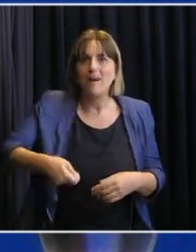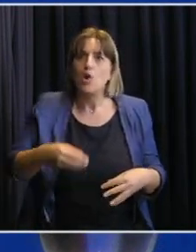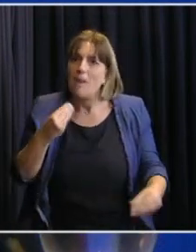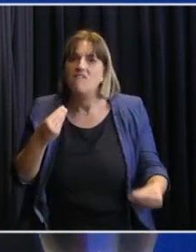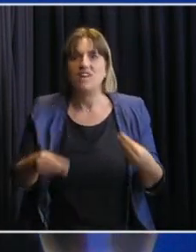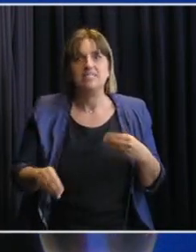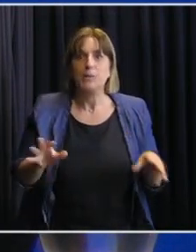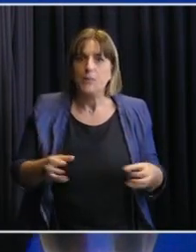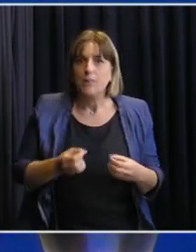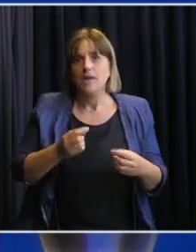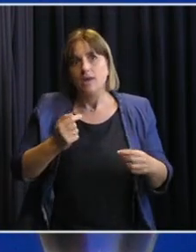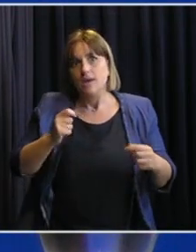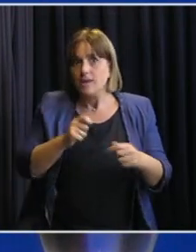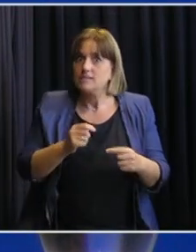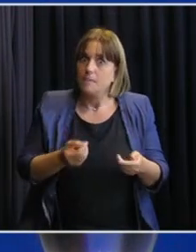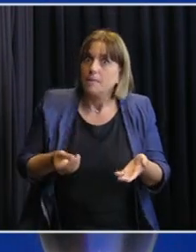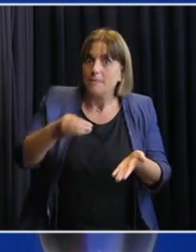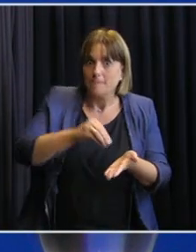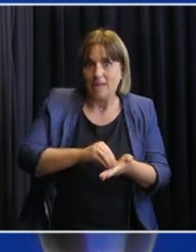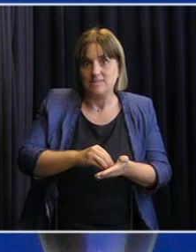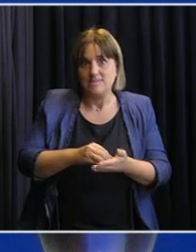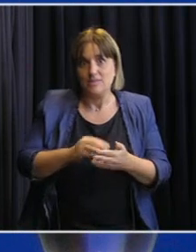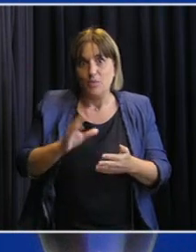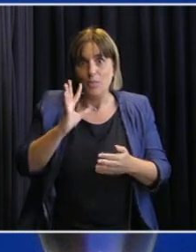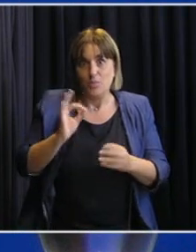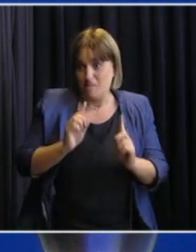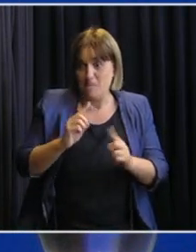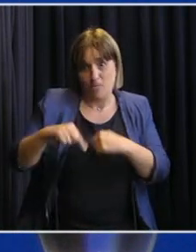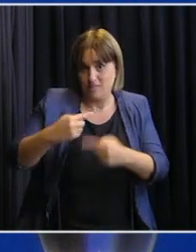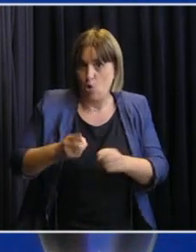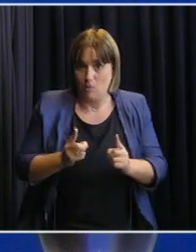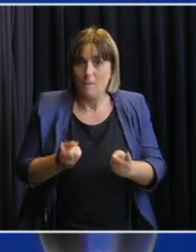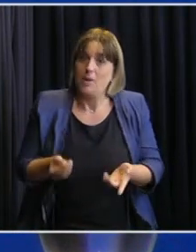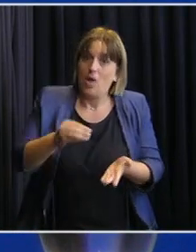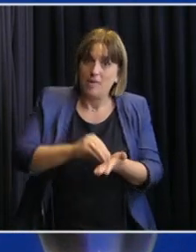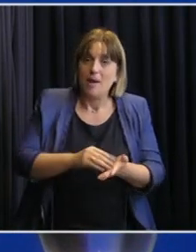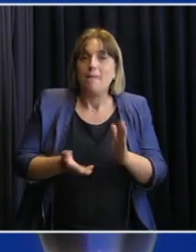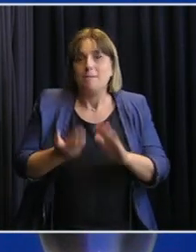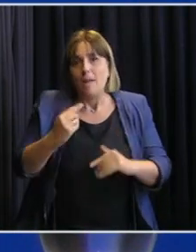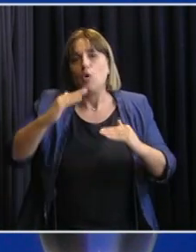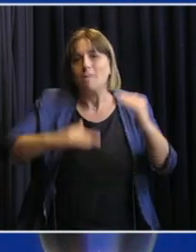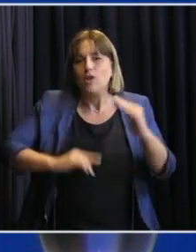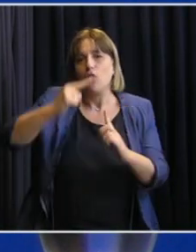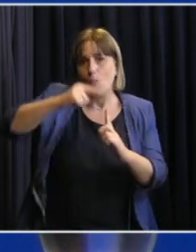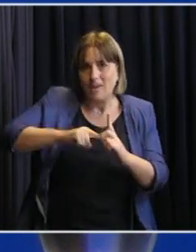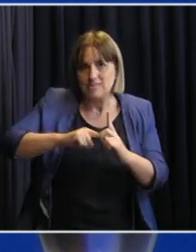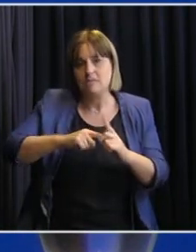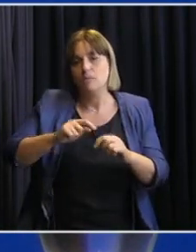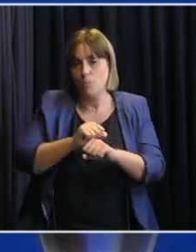se suma a las opciones profesionales, se extienda a todos los sectores de actividad y salida.